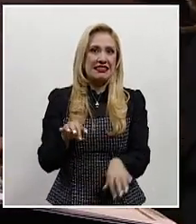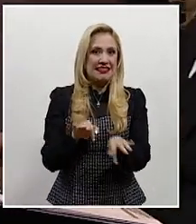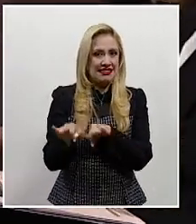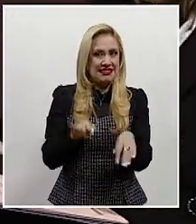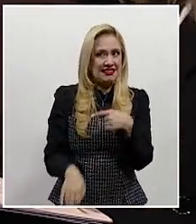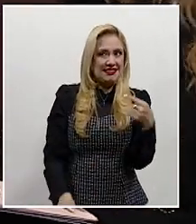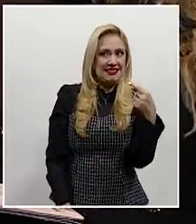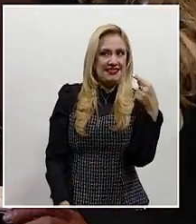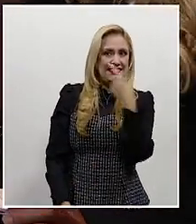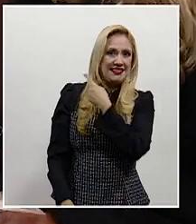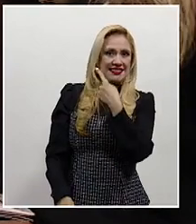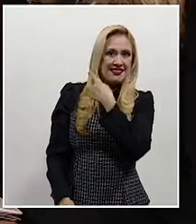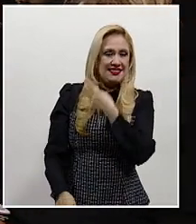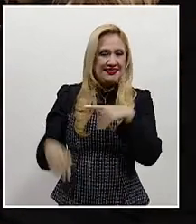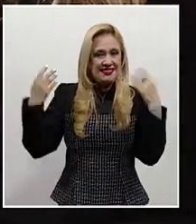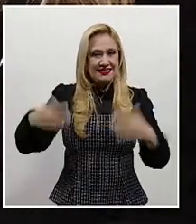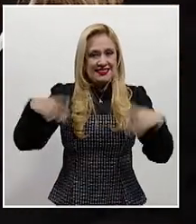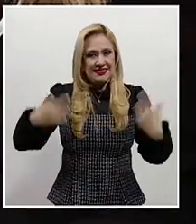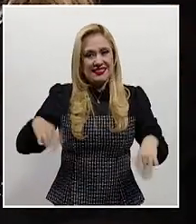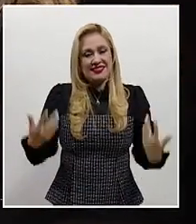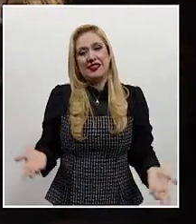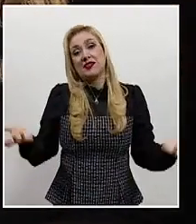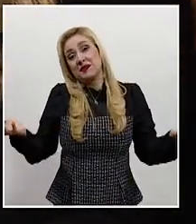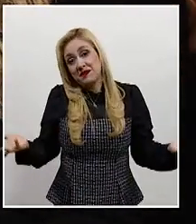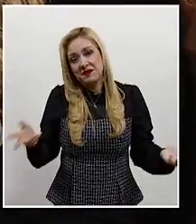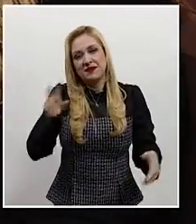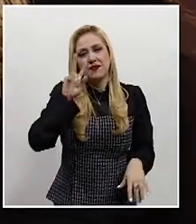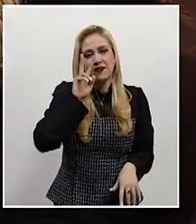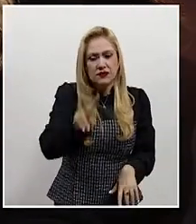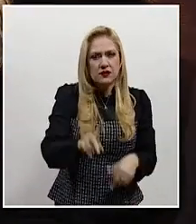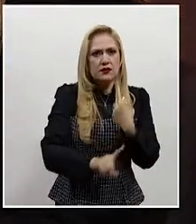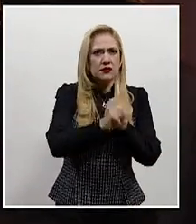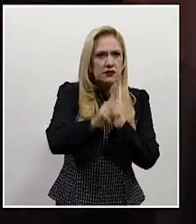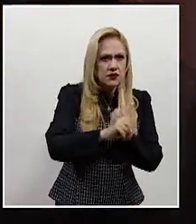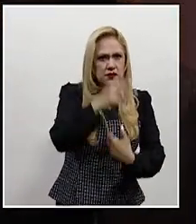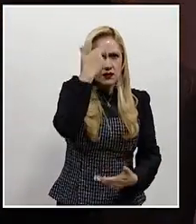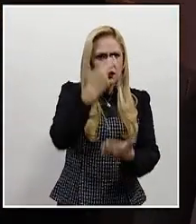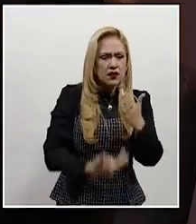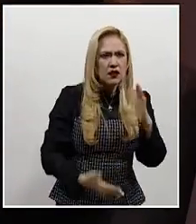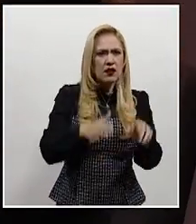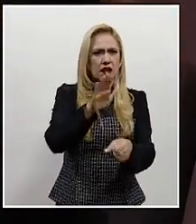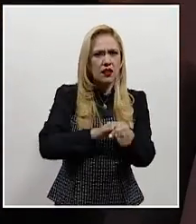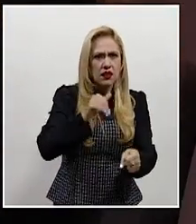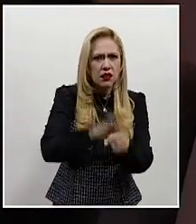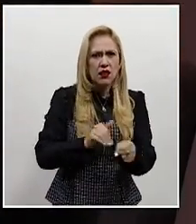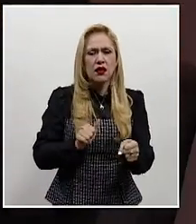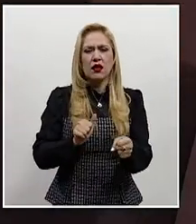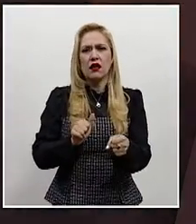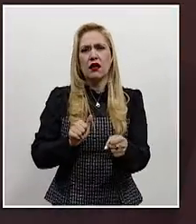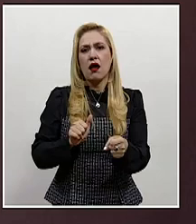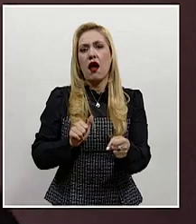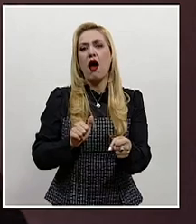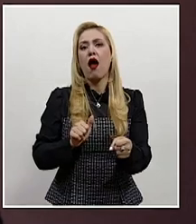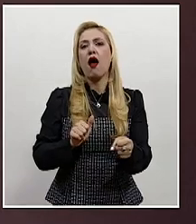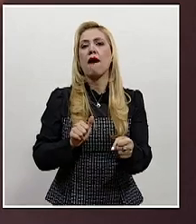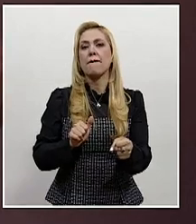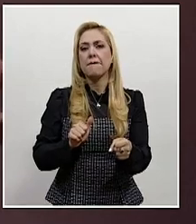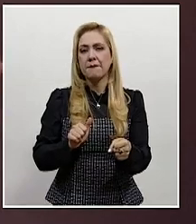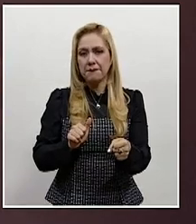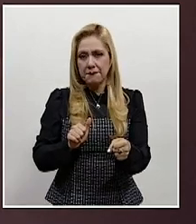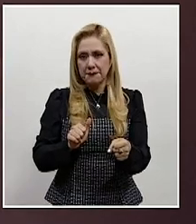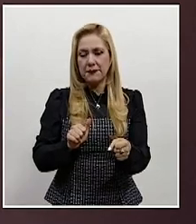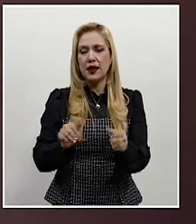Social, porque identifica el acoso y la violencia con una manera muy simplificada, porque se trata